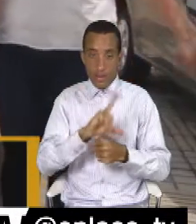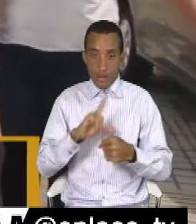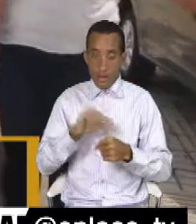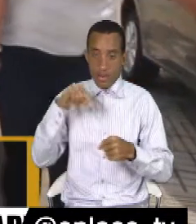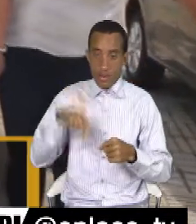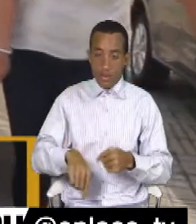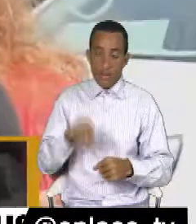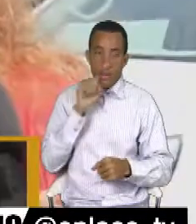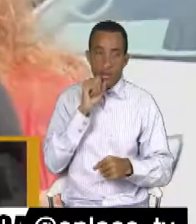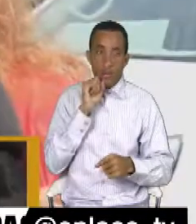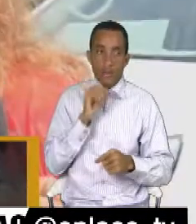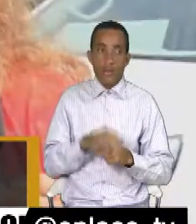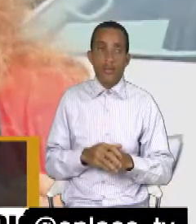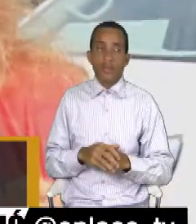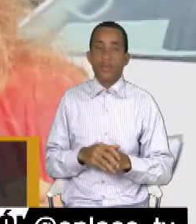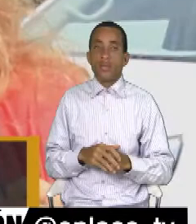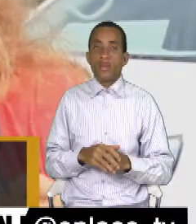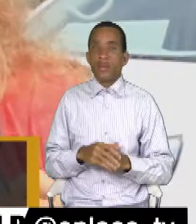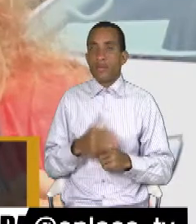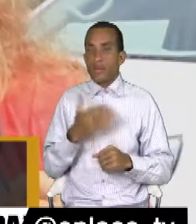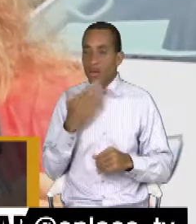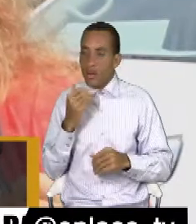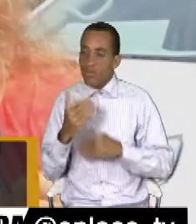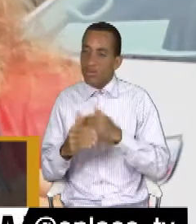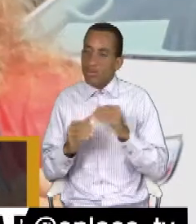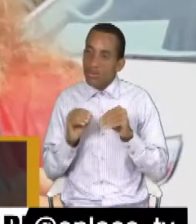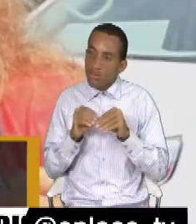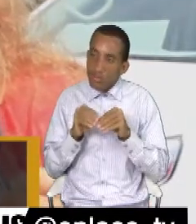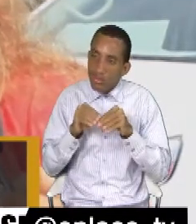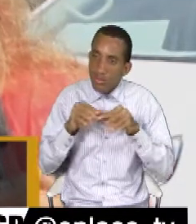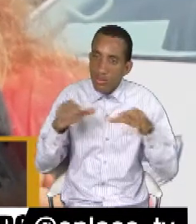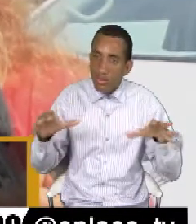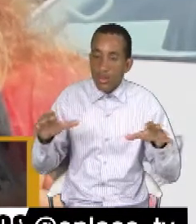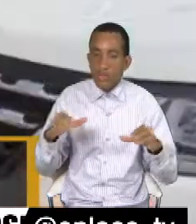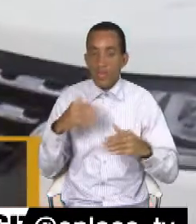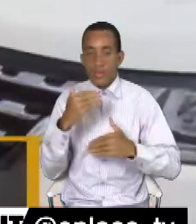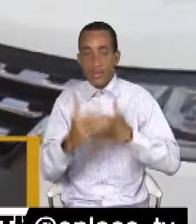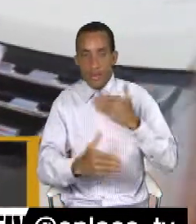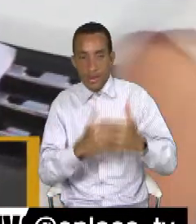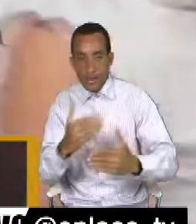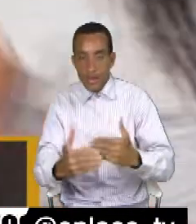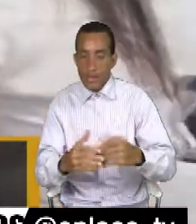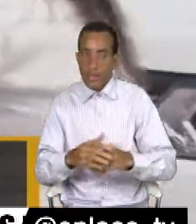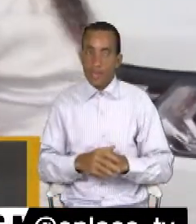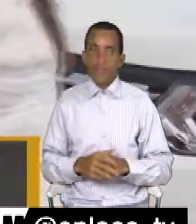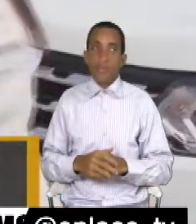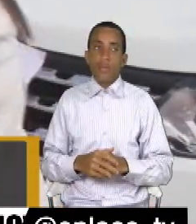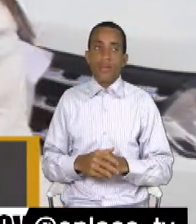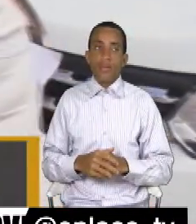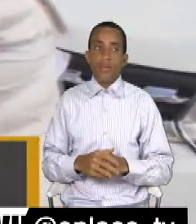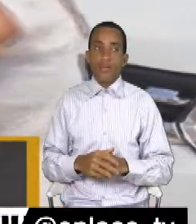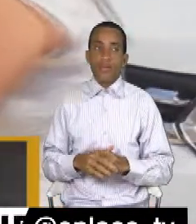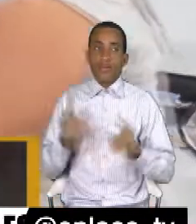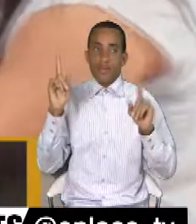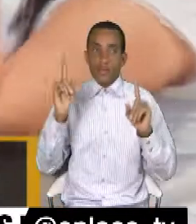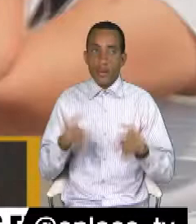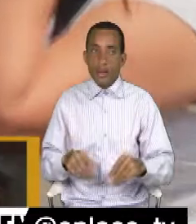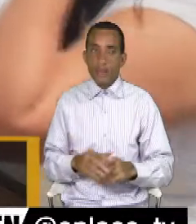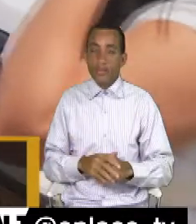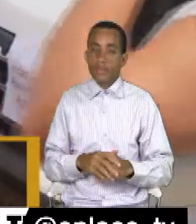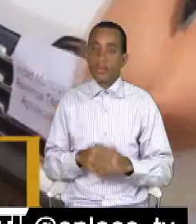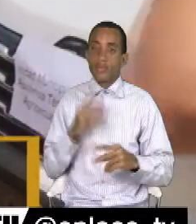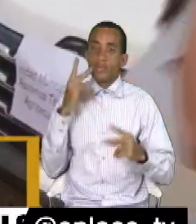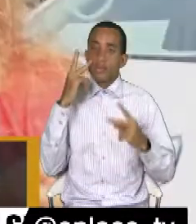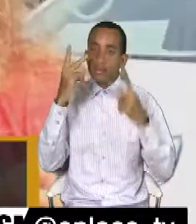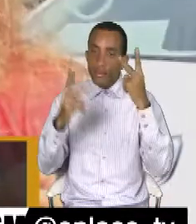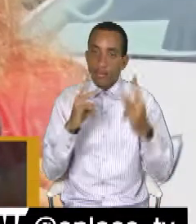Bermeja. Tener una mayor cobertura, ser más eficientes en nuestros procesos y sobre todo visitar esas comunidades